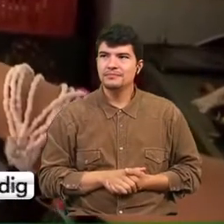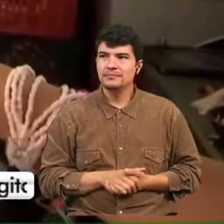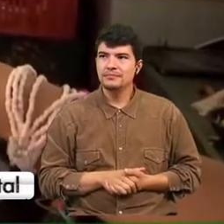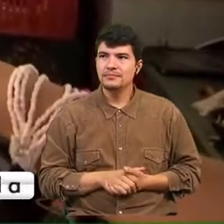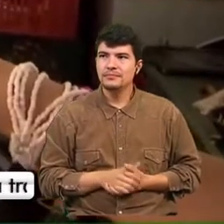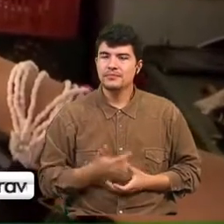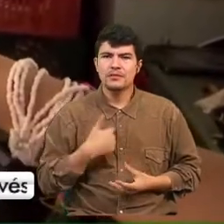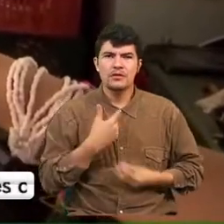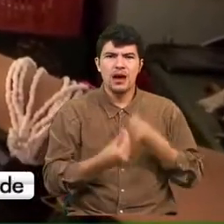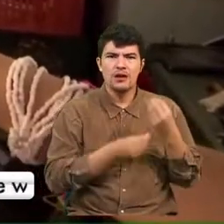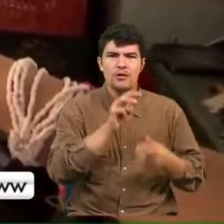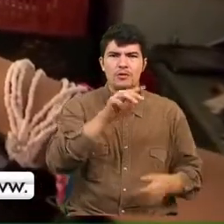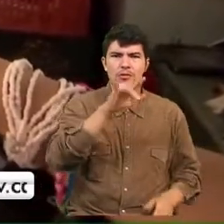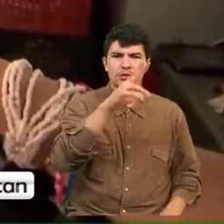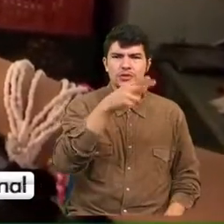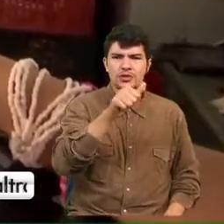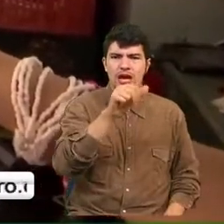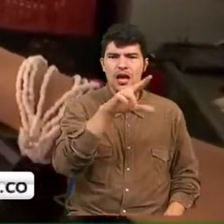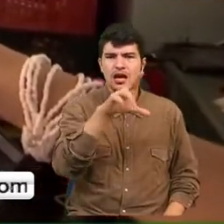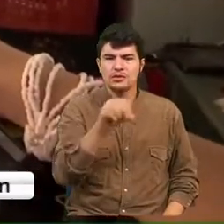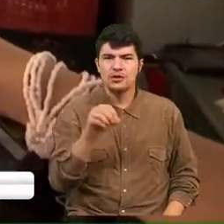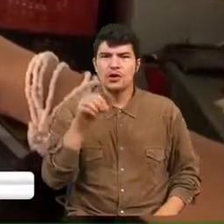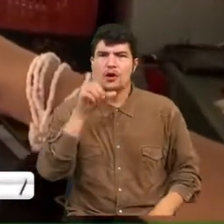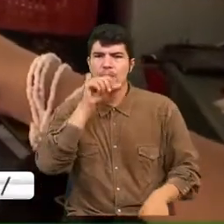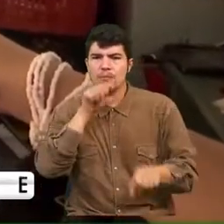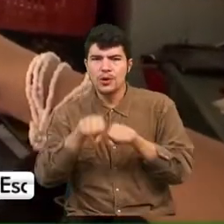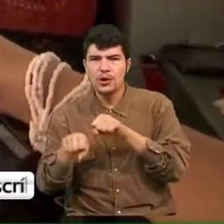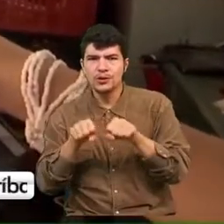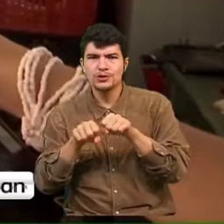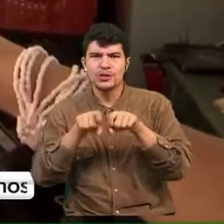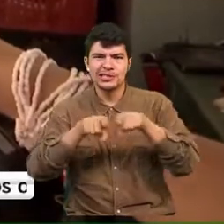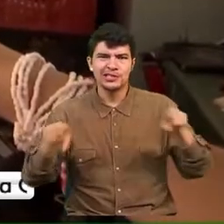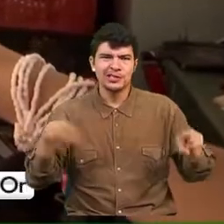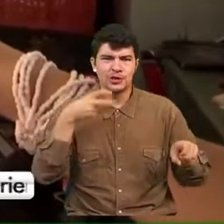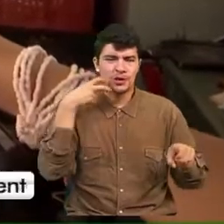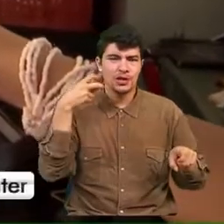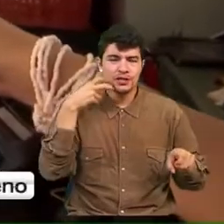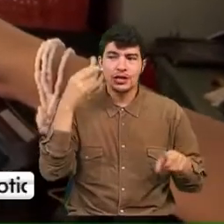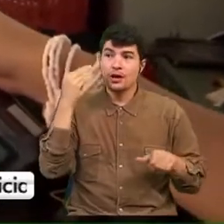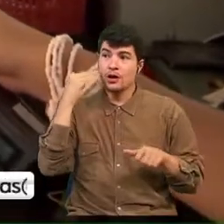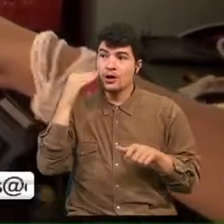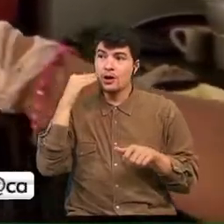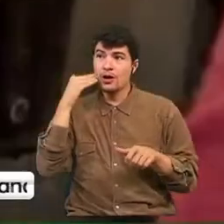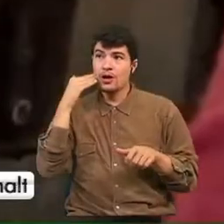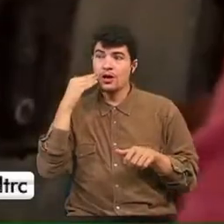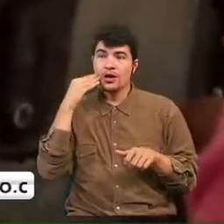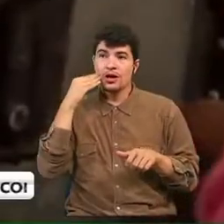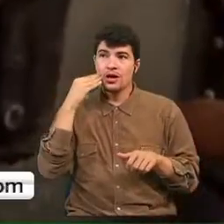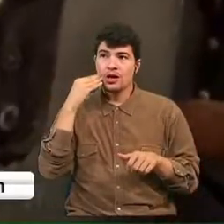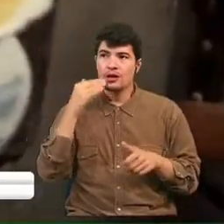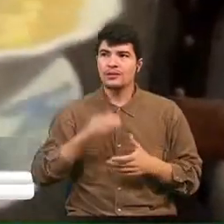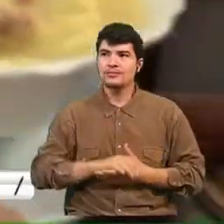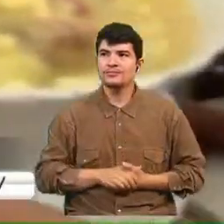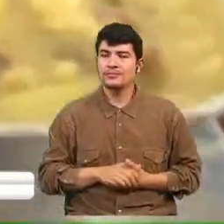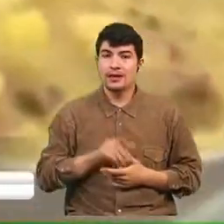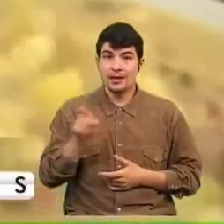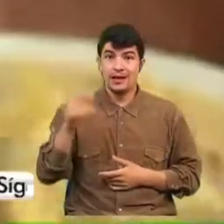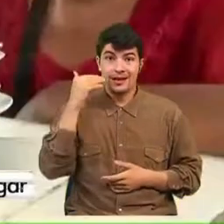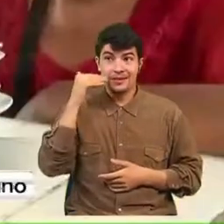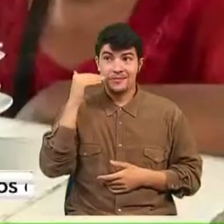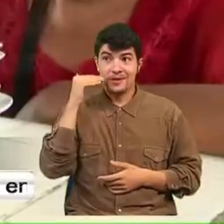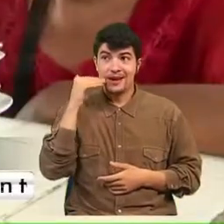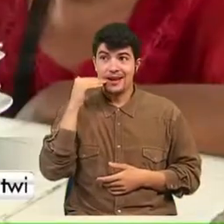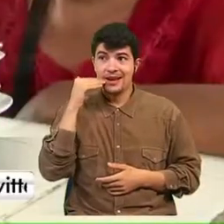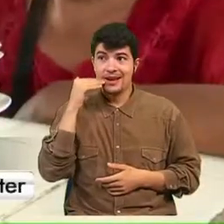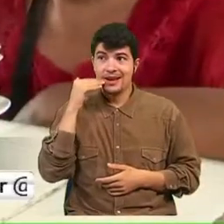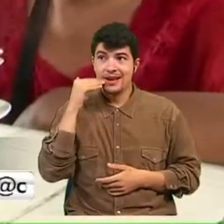Hago el muchacho, pollo criollo, chorizos, sobre barriga. Aidalí, al igual